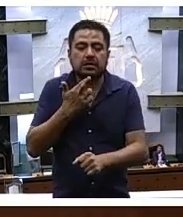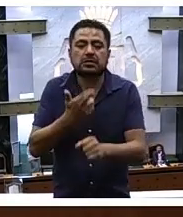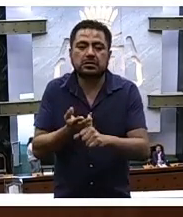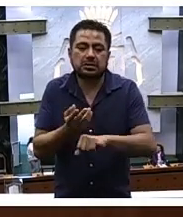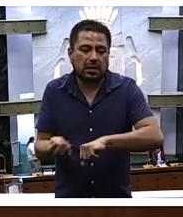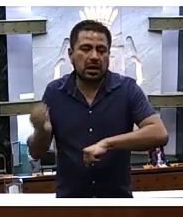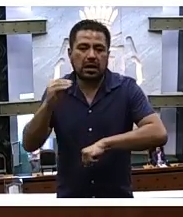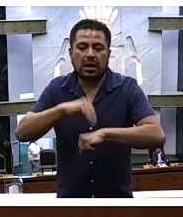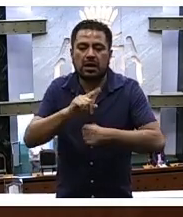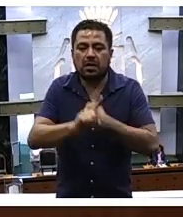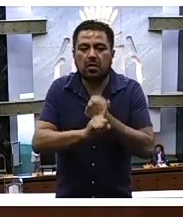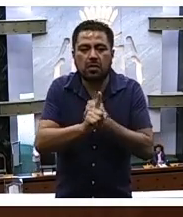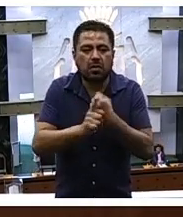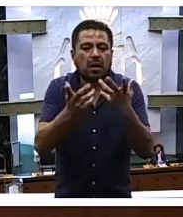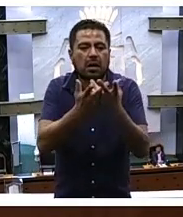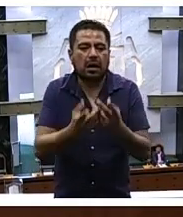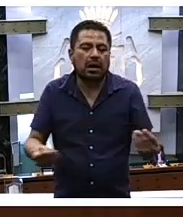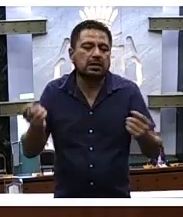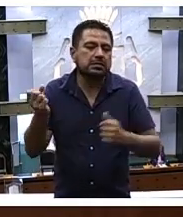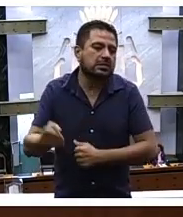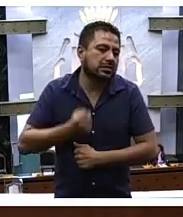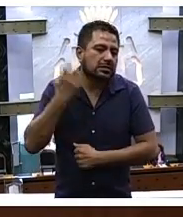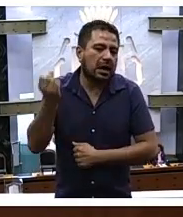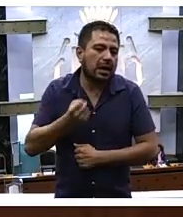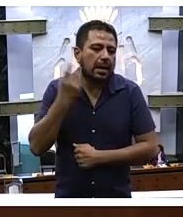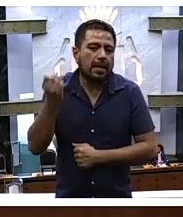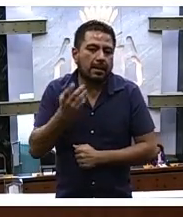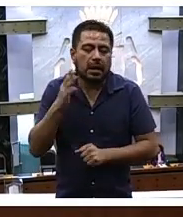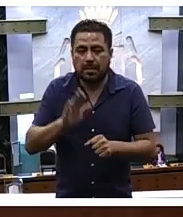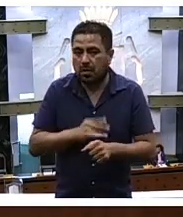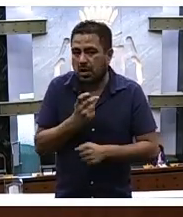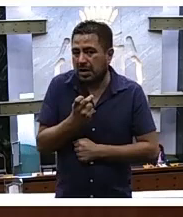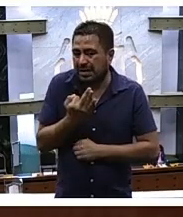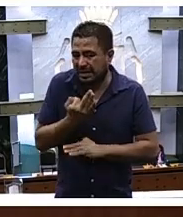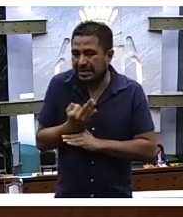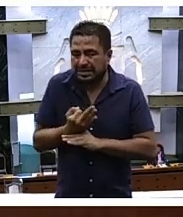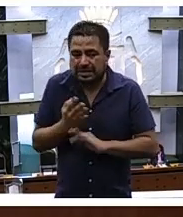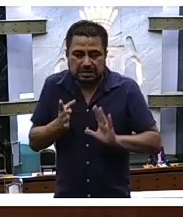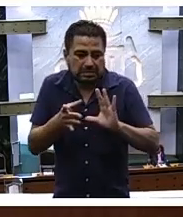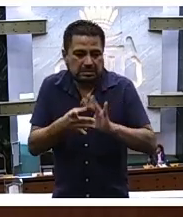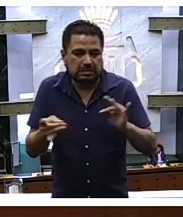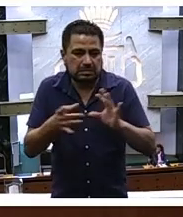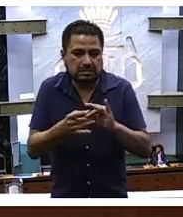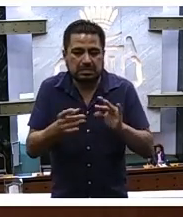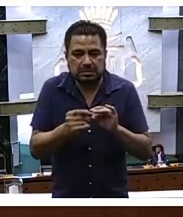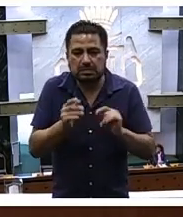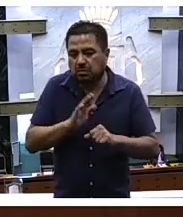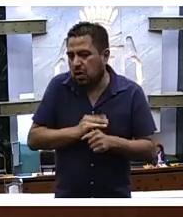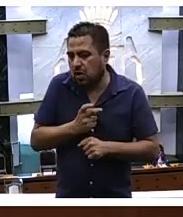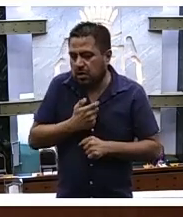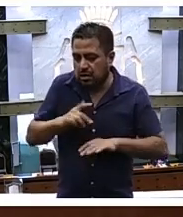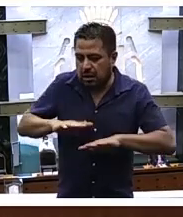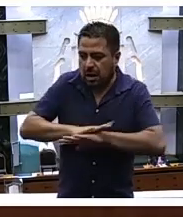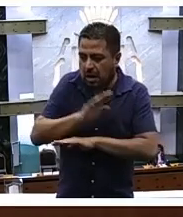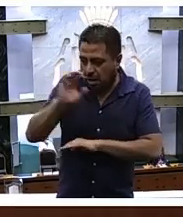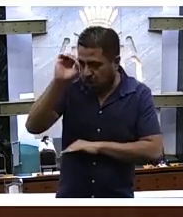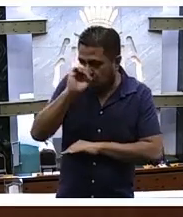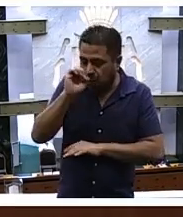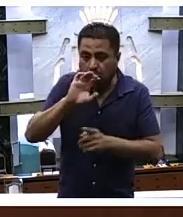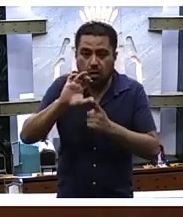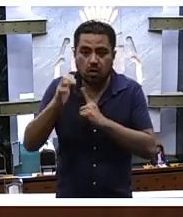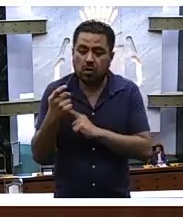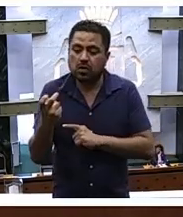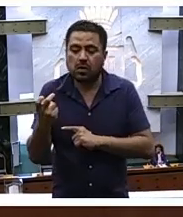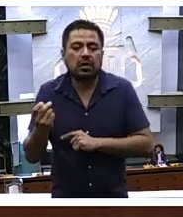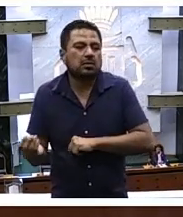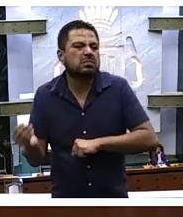ejecutar las resoluciones de la Asamblea. Y es que en ese sentido cabe motivar este razonamiento, toda vez que la Comisión se